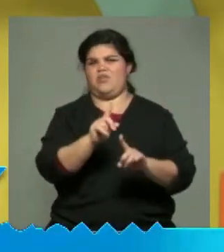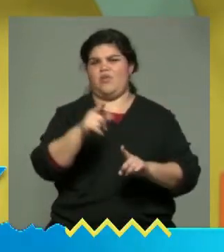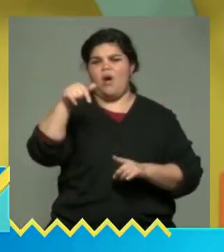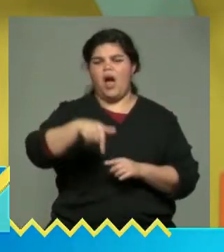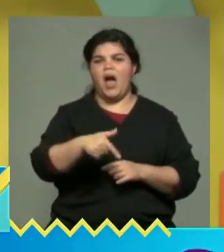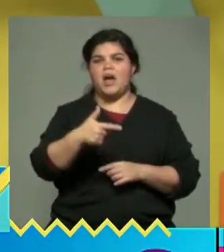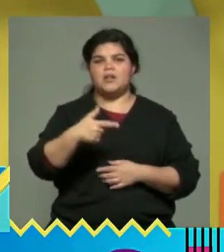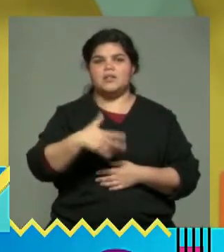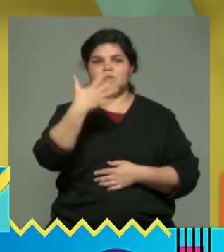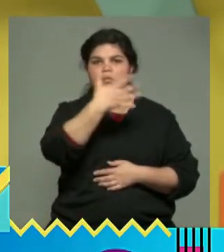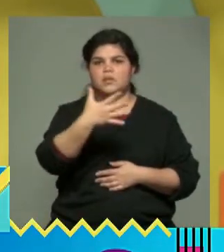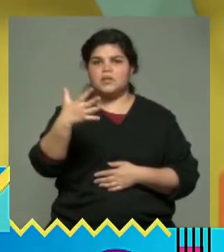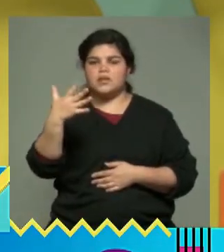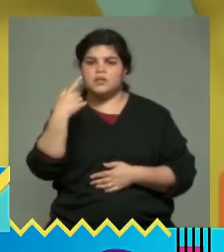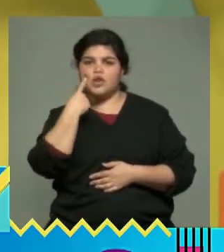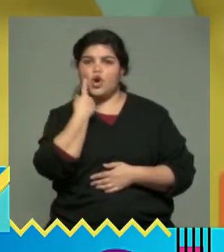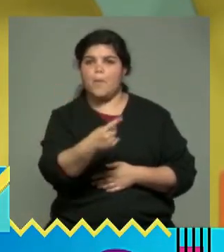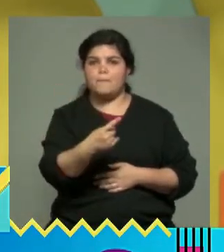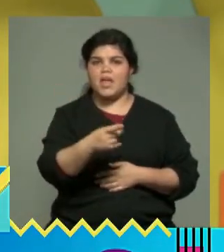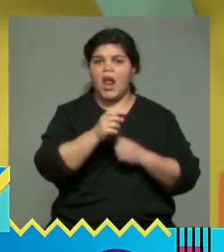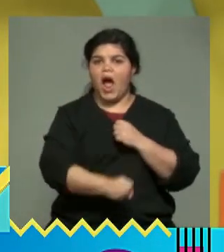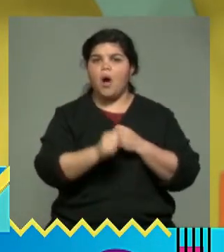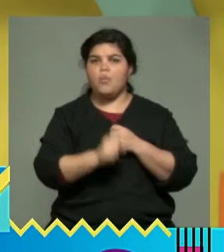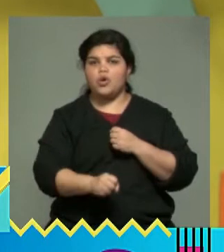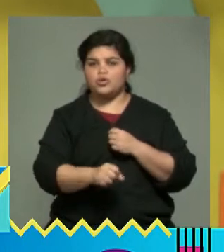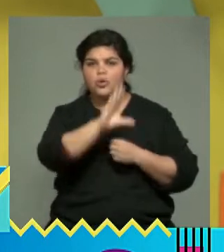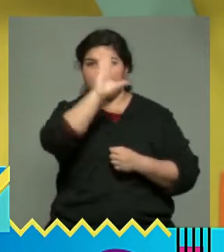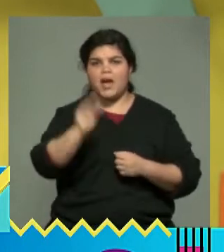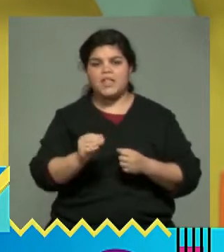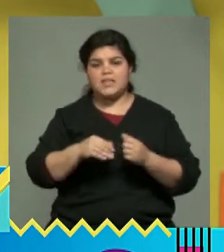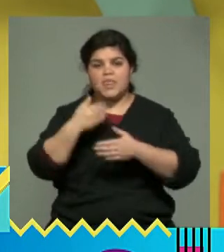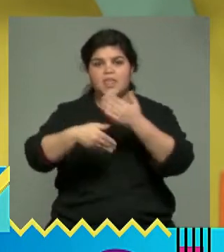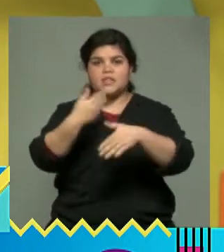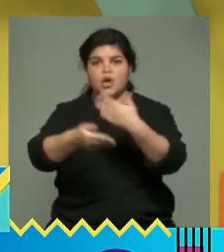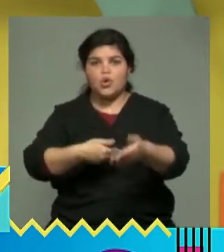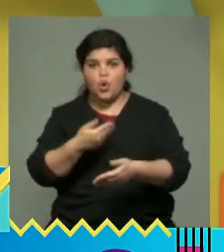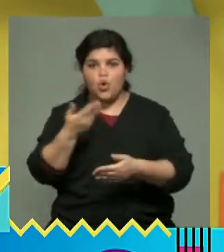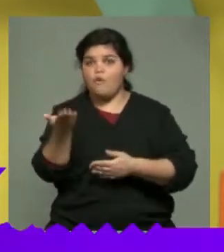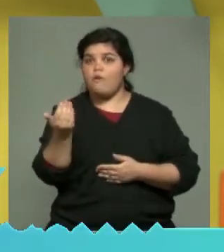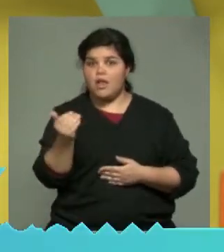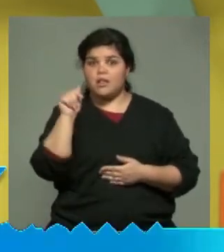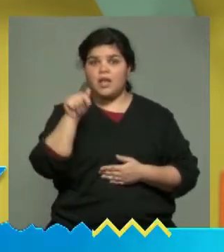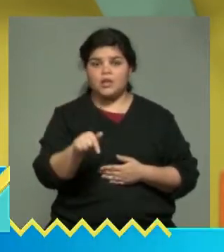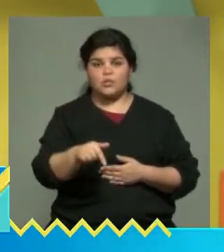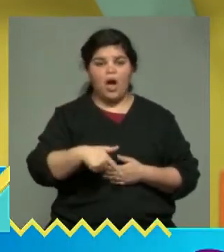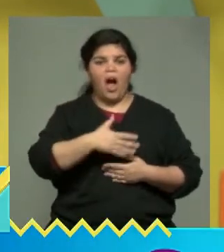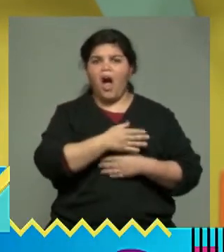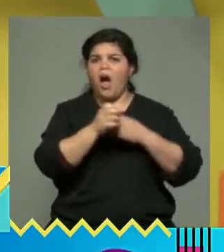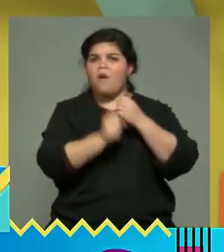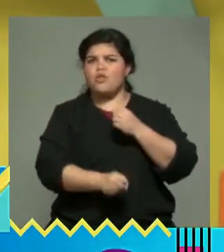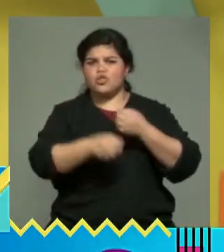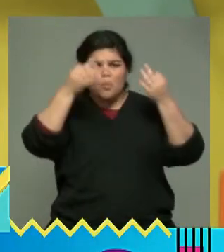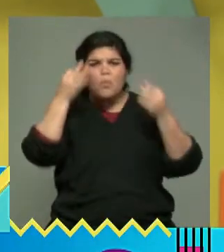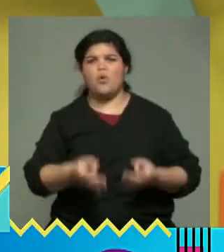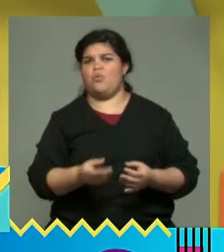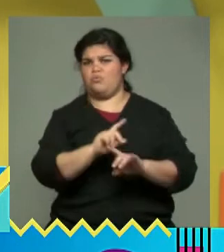mundo, el 95% es de países de vías de desarrollo. O sea, el aborto no es una cuestión moral, porque entonces, ¿qué está pasando